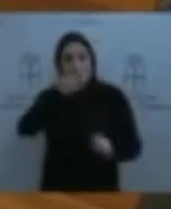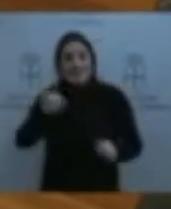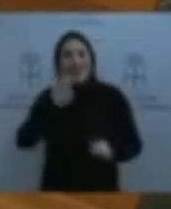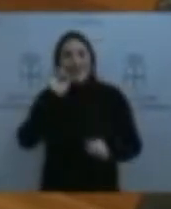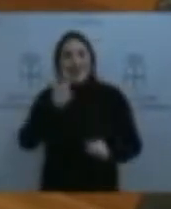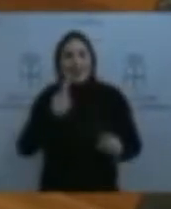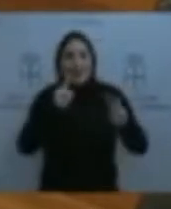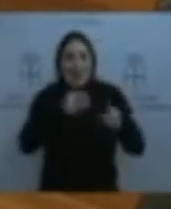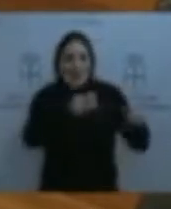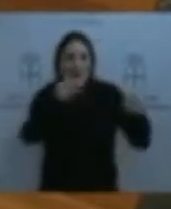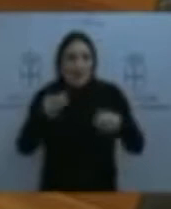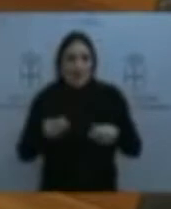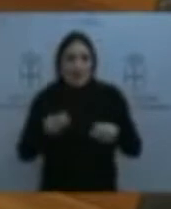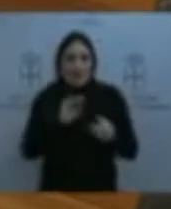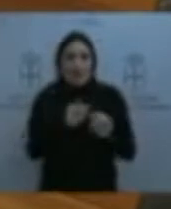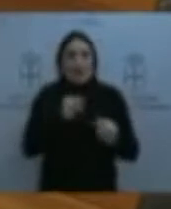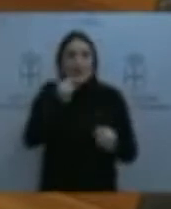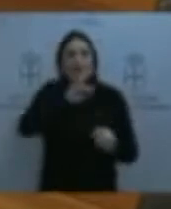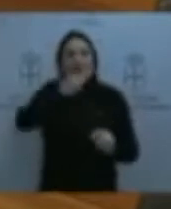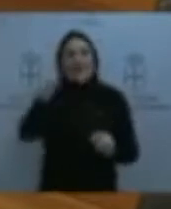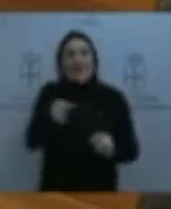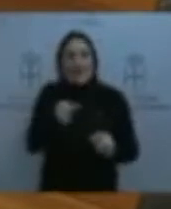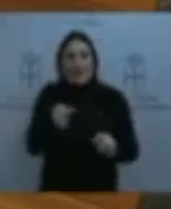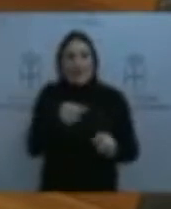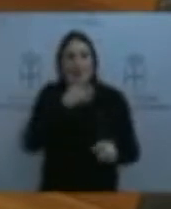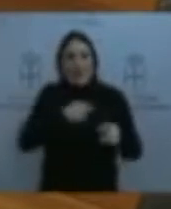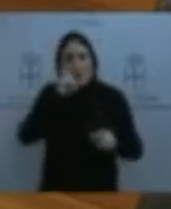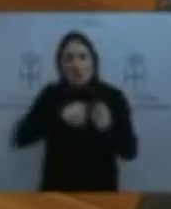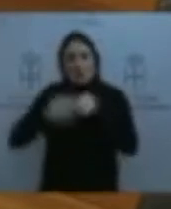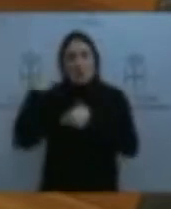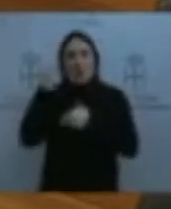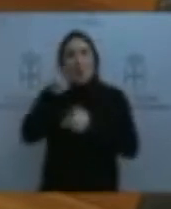aprecia un excedente negativo procedente de ejercicios anteriores de